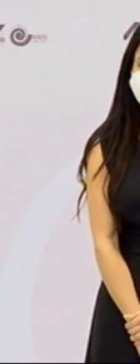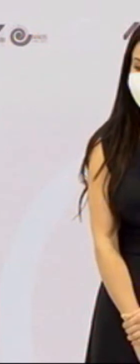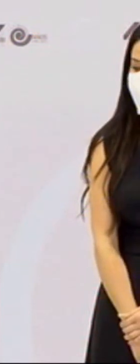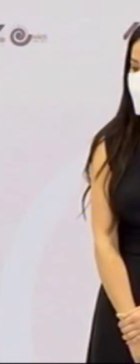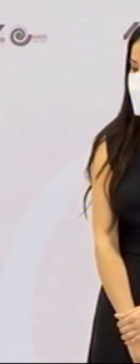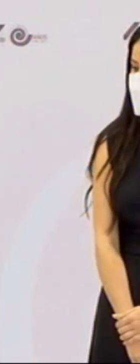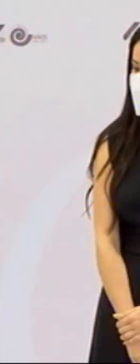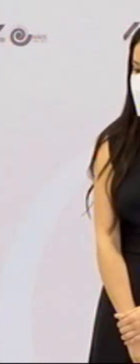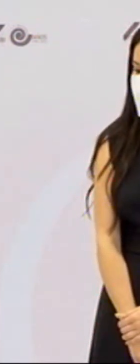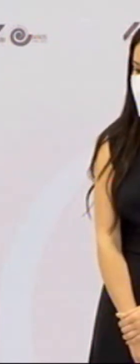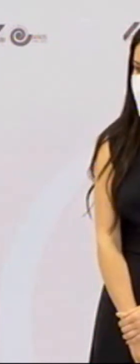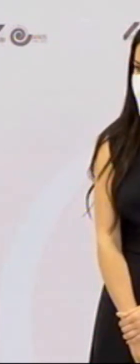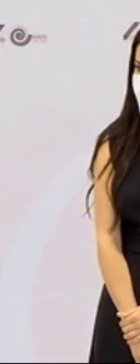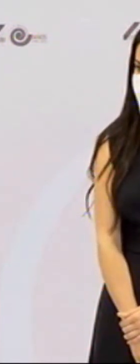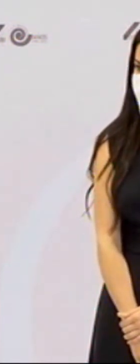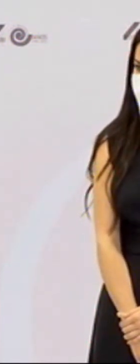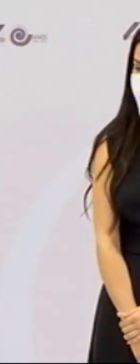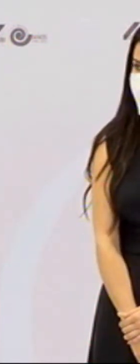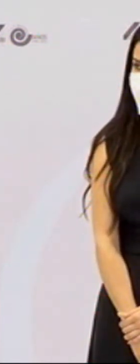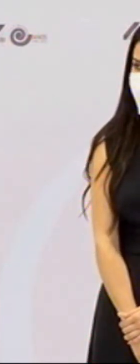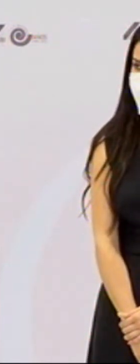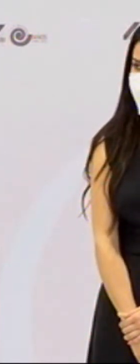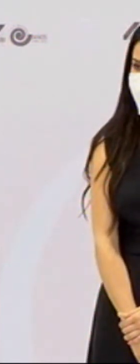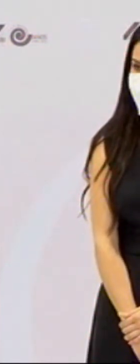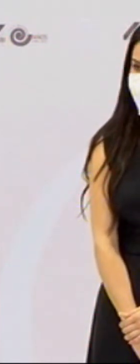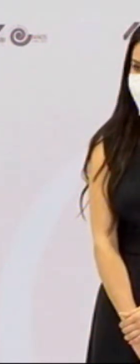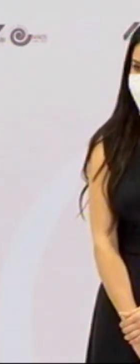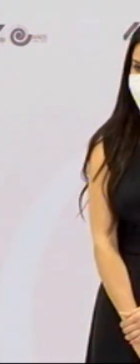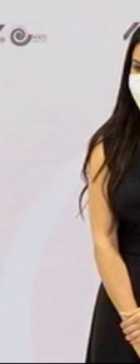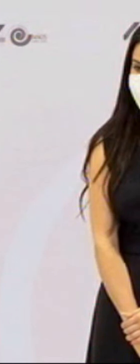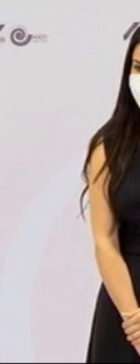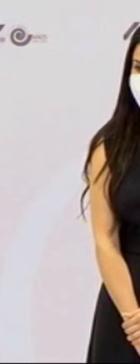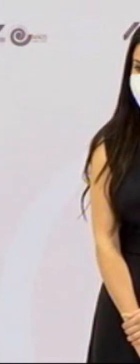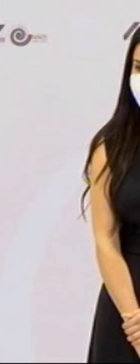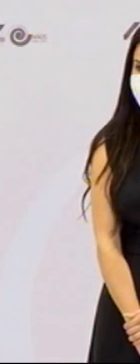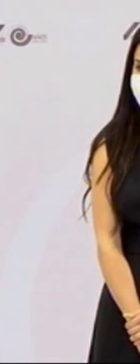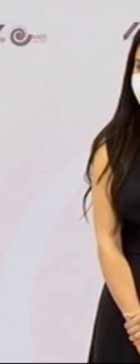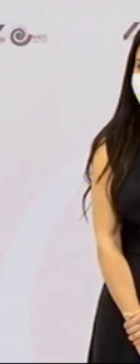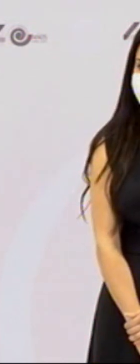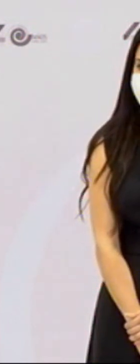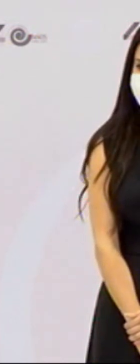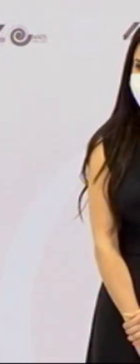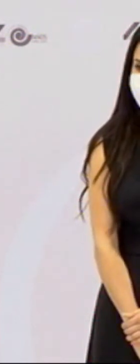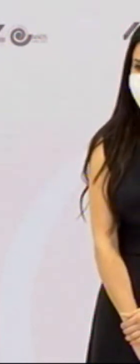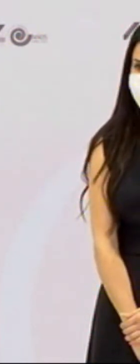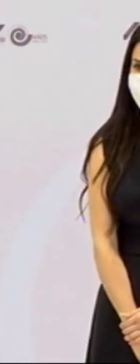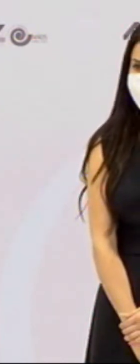de la lejanía y de la insularidad y de toda la problemática que tiene Canarias, esos déficits estructurales que nos llevan siempre a